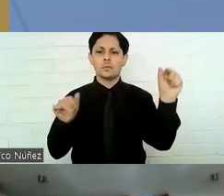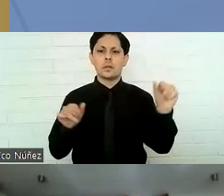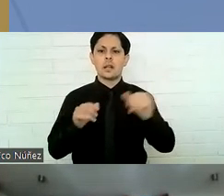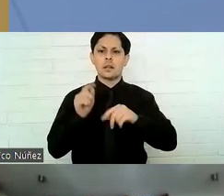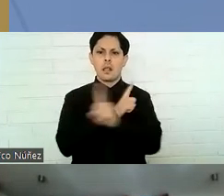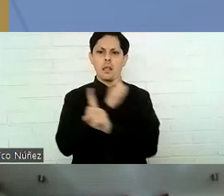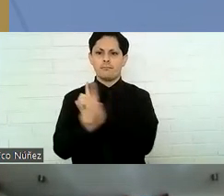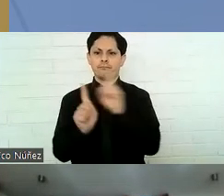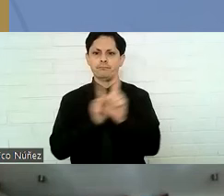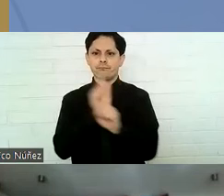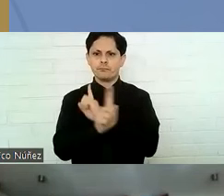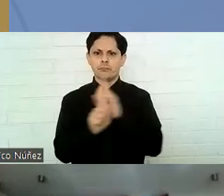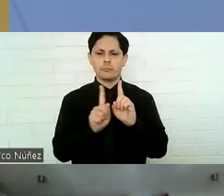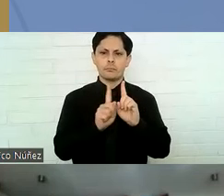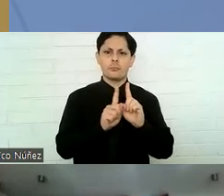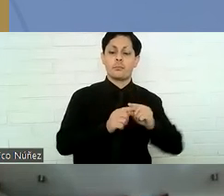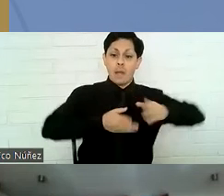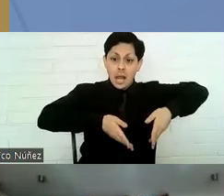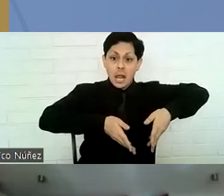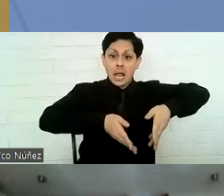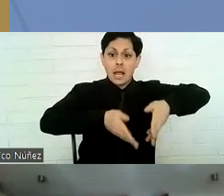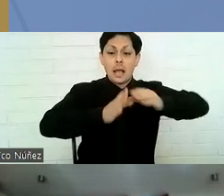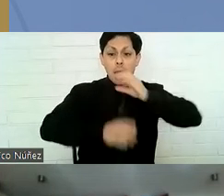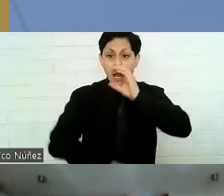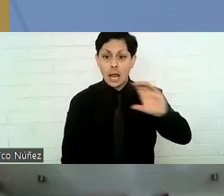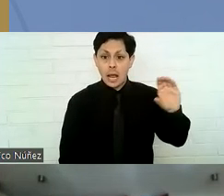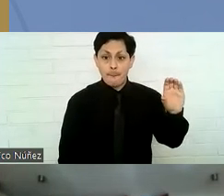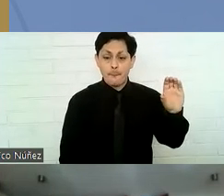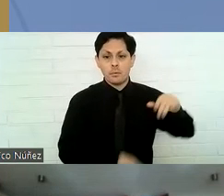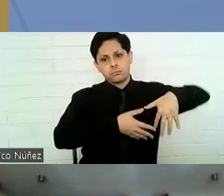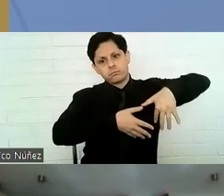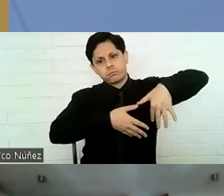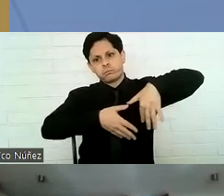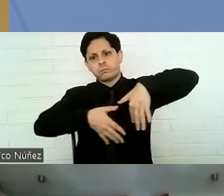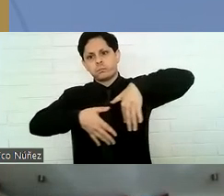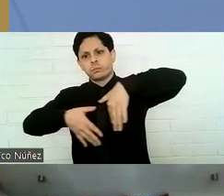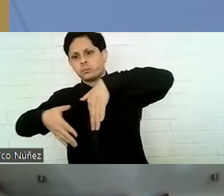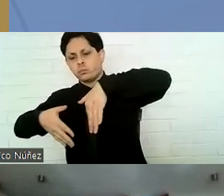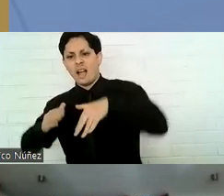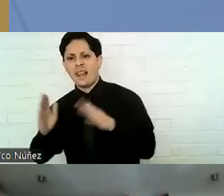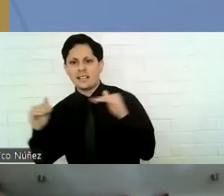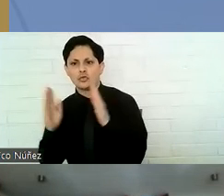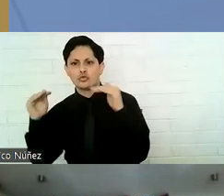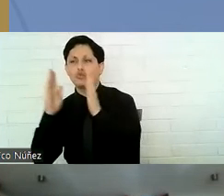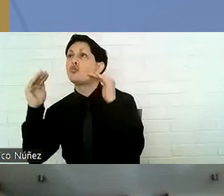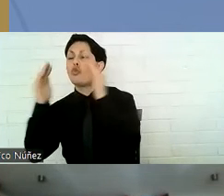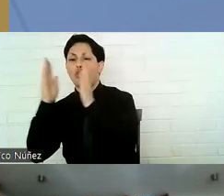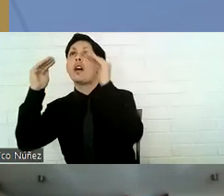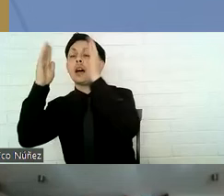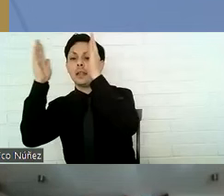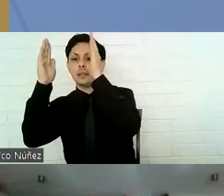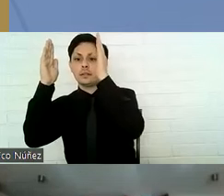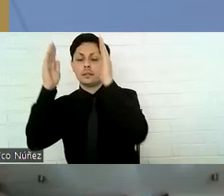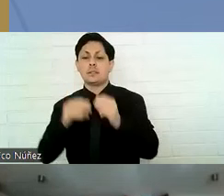ciudad, del campo a la ciudad, una serie de múltiples factores que fueron determinando que surgiera el